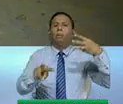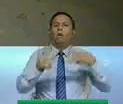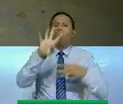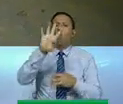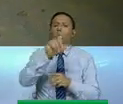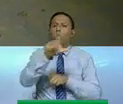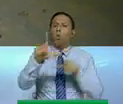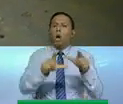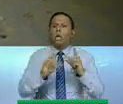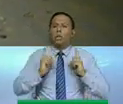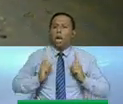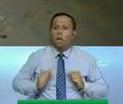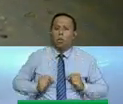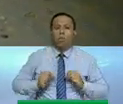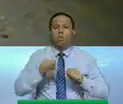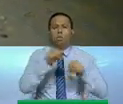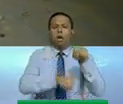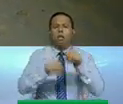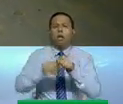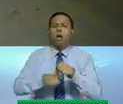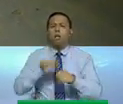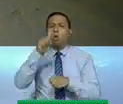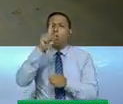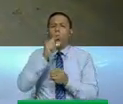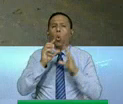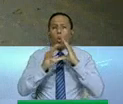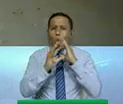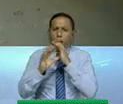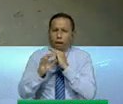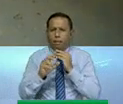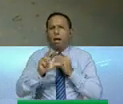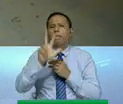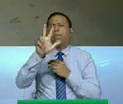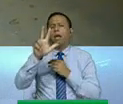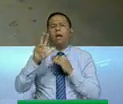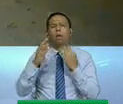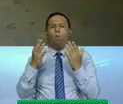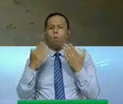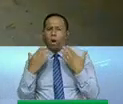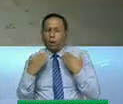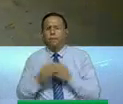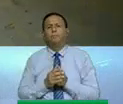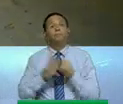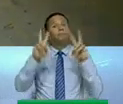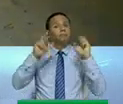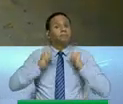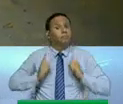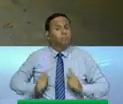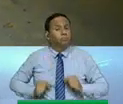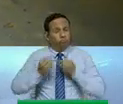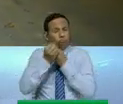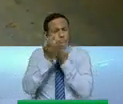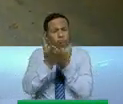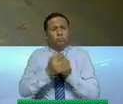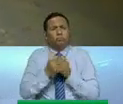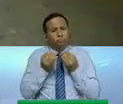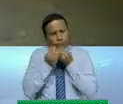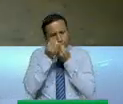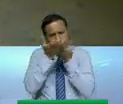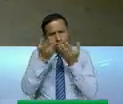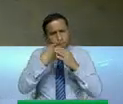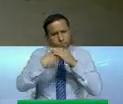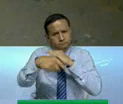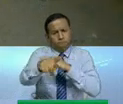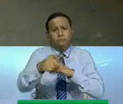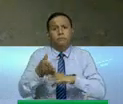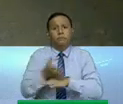en Guaranda y 3 en Guayaquil. Ya que estoy hablando del sistema de salud, quiero recalcar también, compartir con ustedes un comunicado del